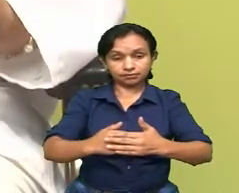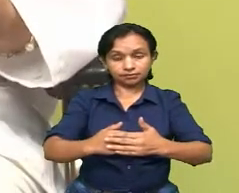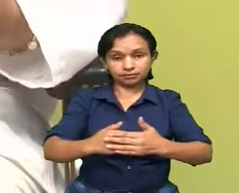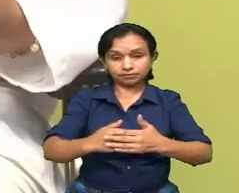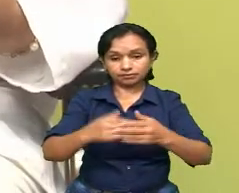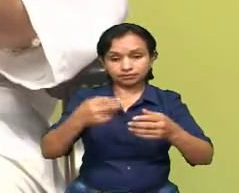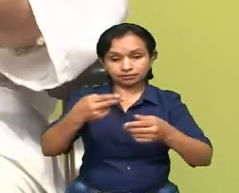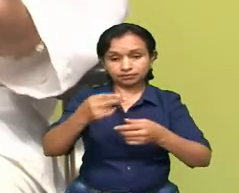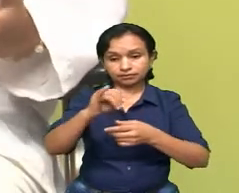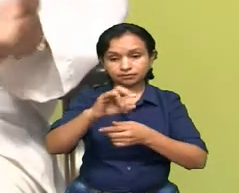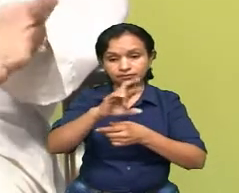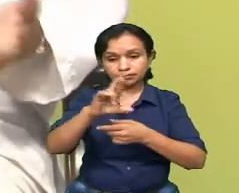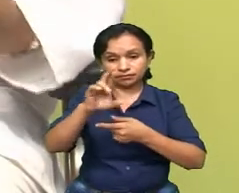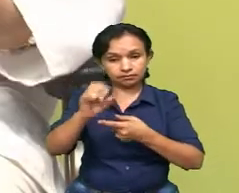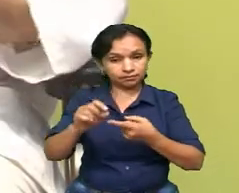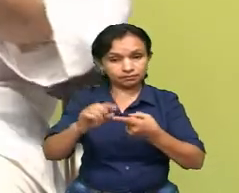hierro,